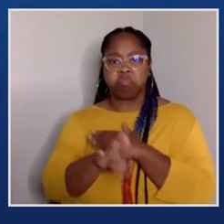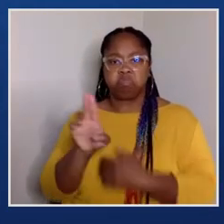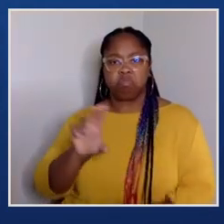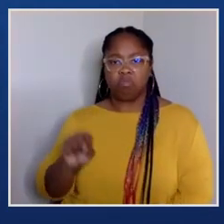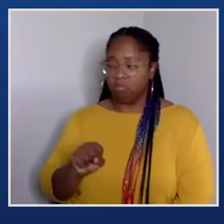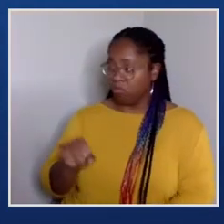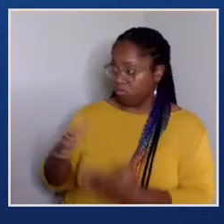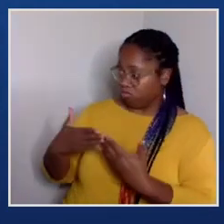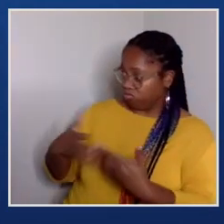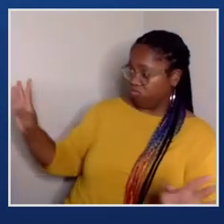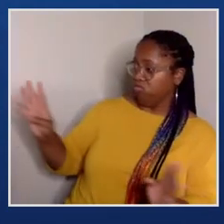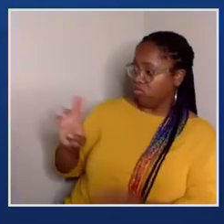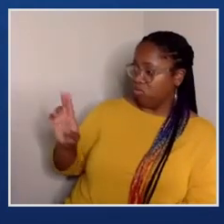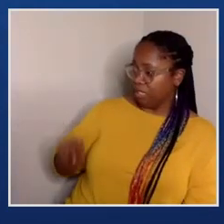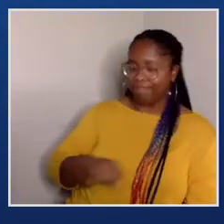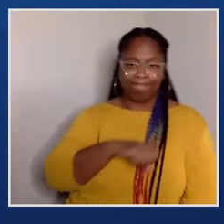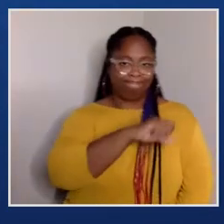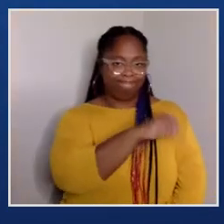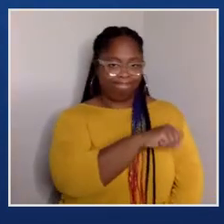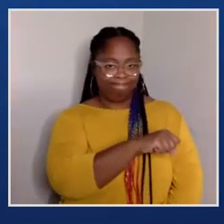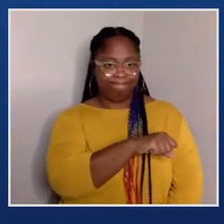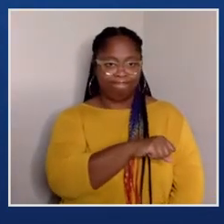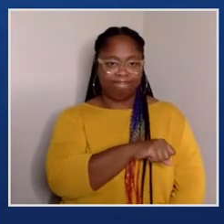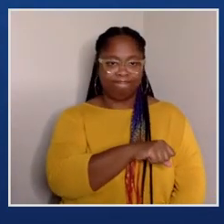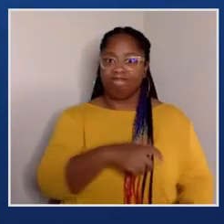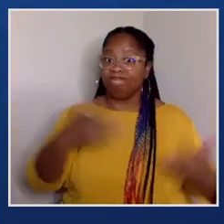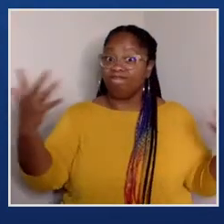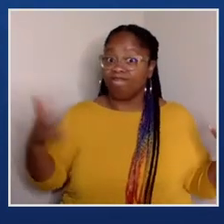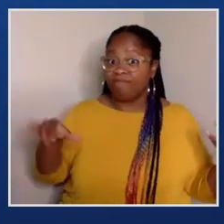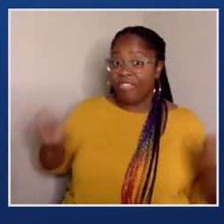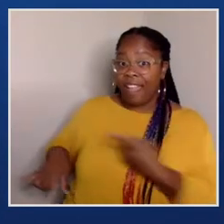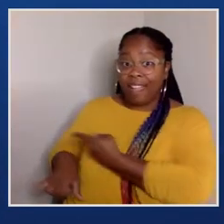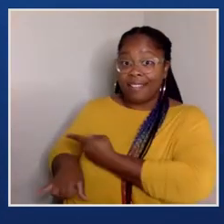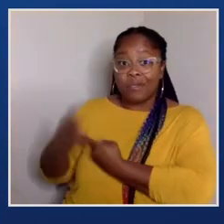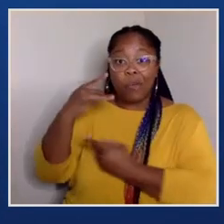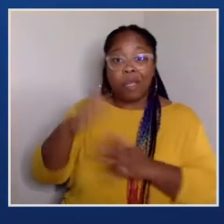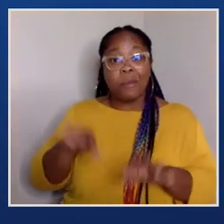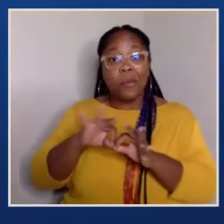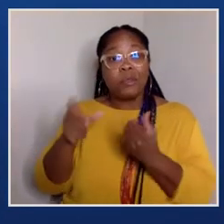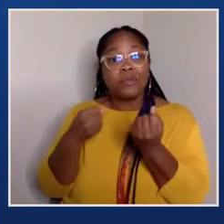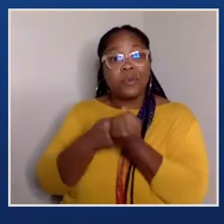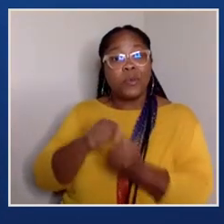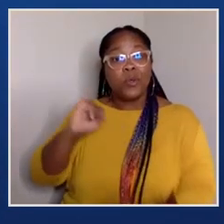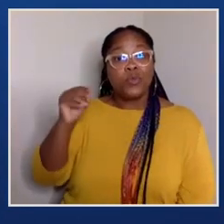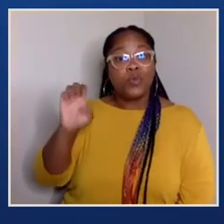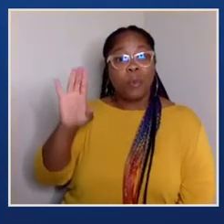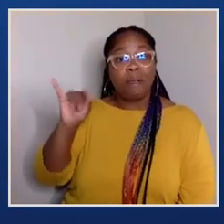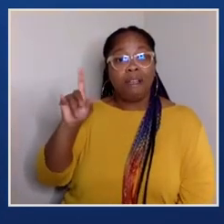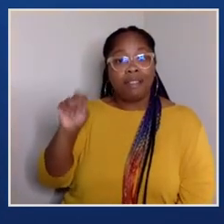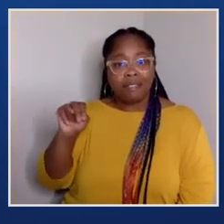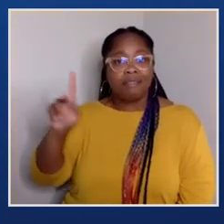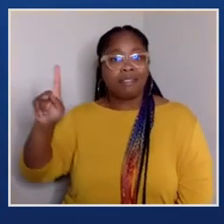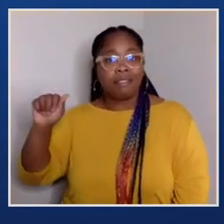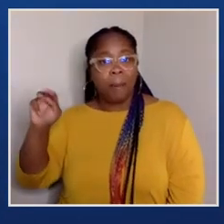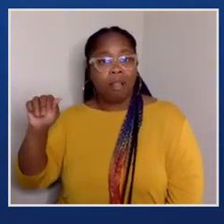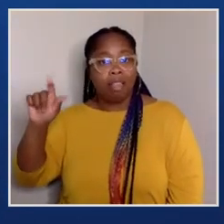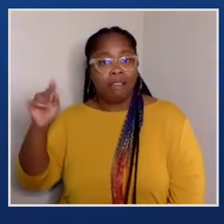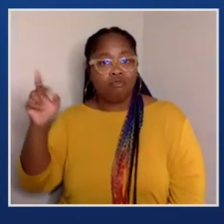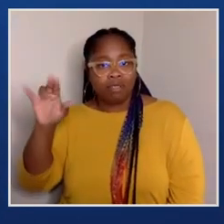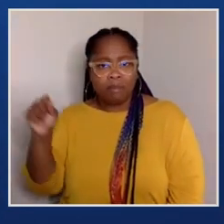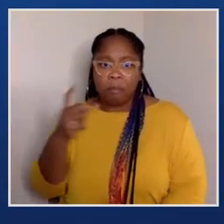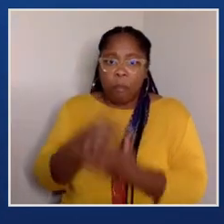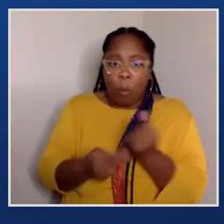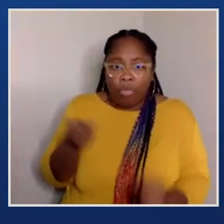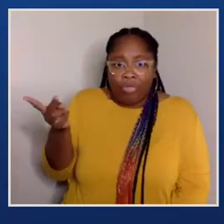Sí. And this is why this year we all need to vote for Joe Biden and Kamala Harris. Both Vice President Biden and